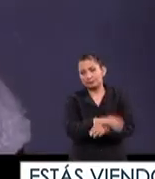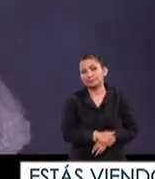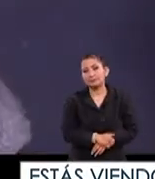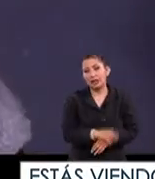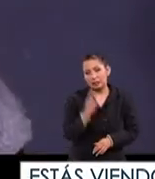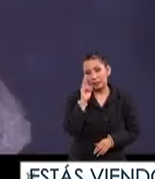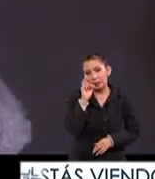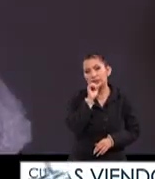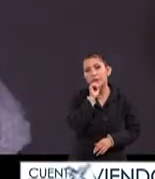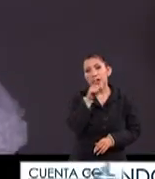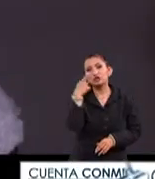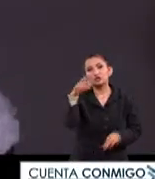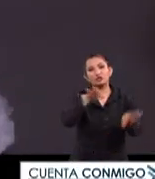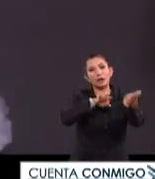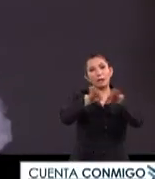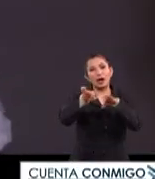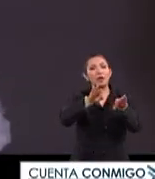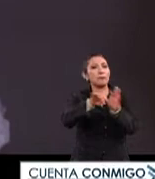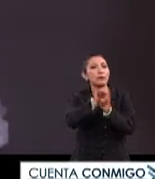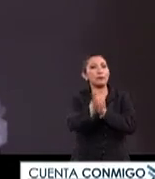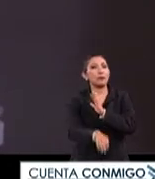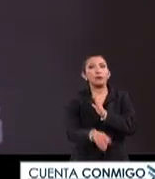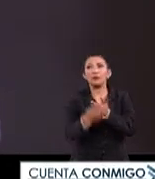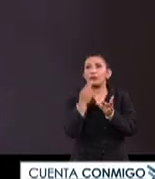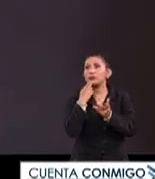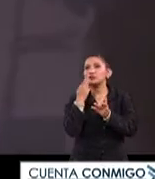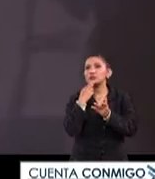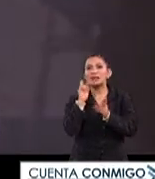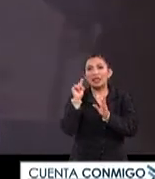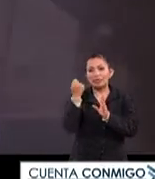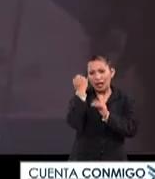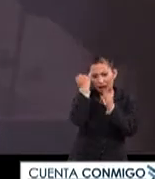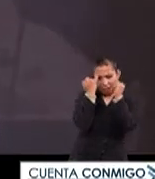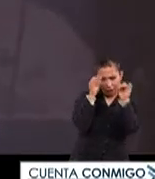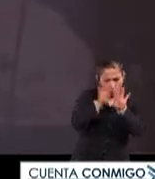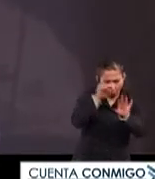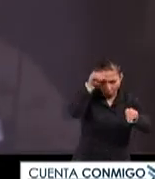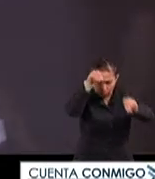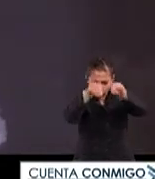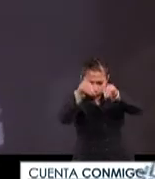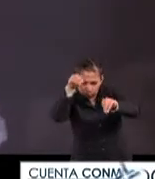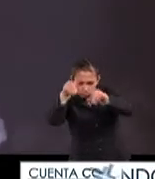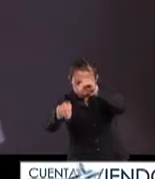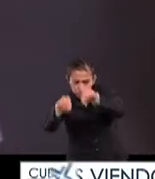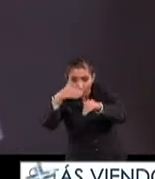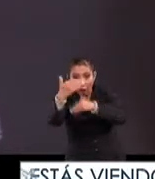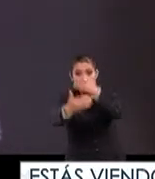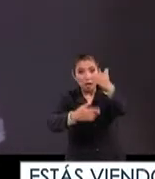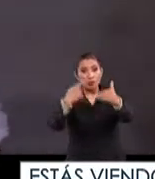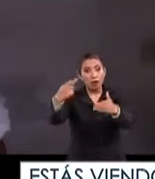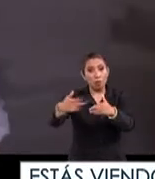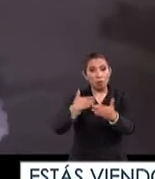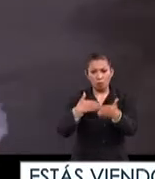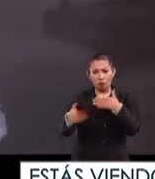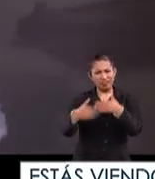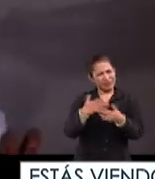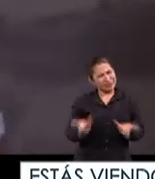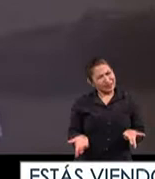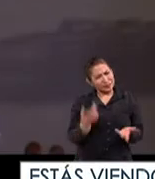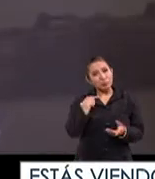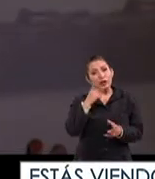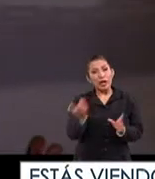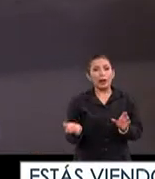lo podemos ver también en su trabajo, ¿no? El uso de diversas técnicas cinematográficas que estaban un poco avanzadas a su tiempo o que